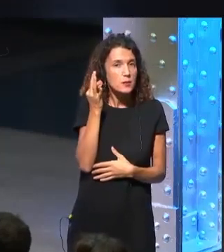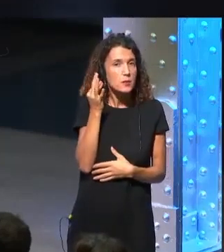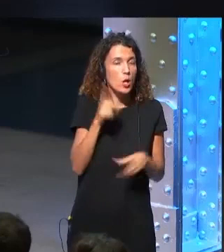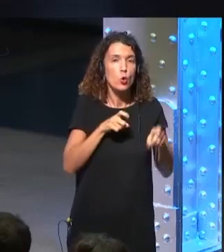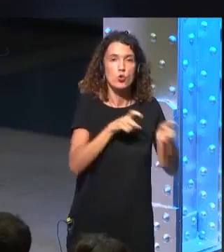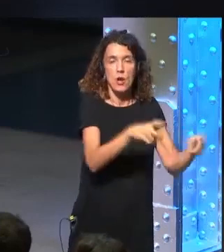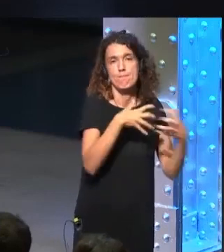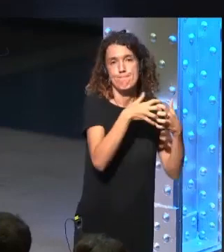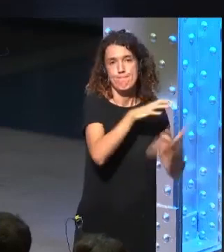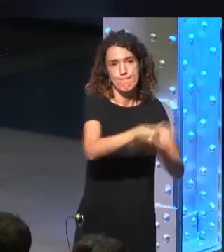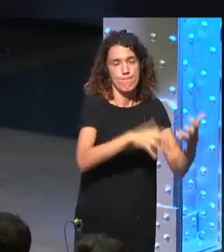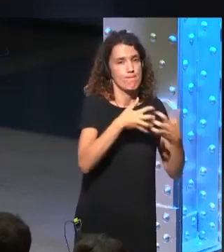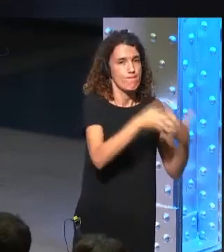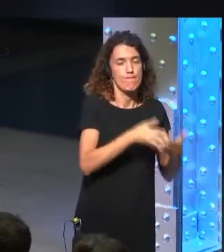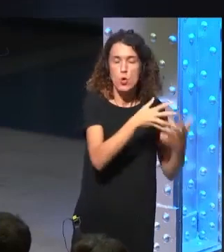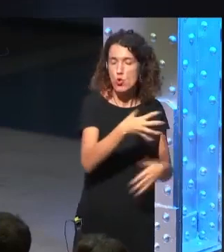luchan.